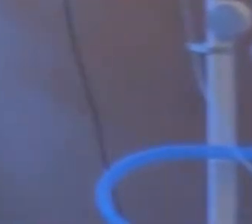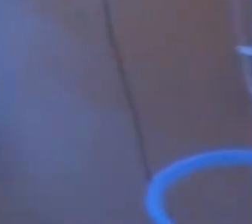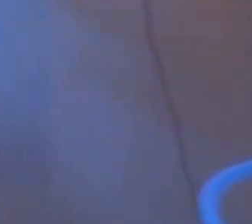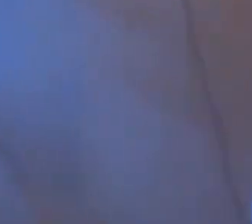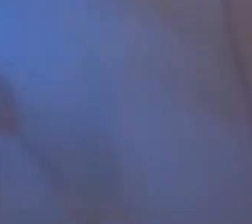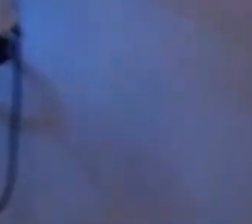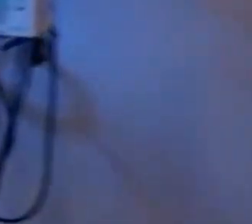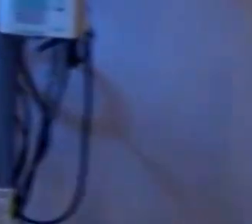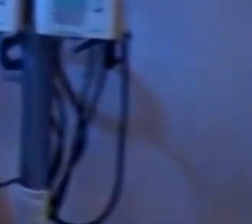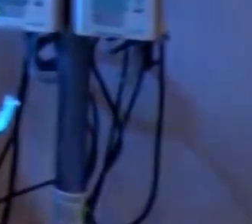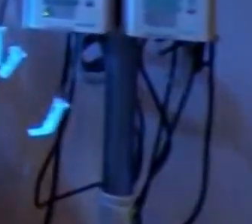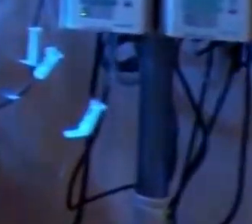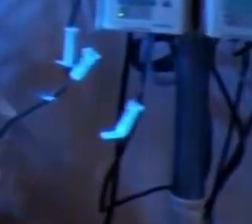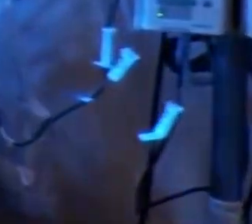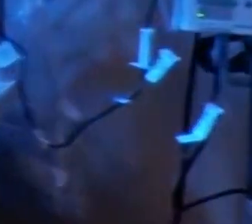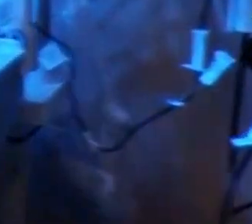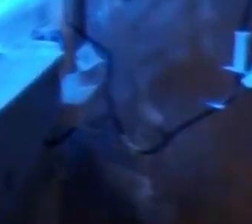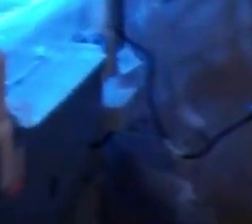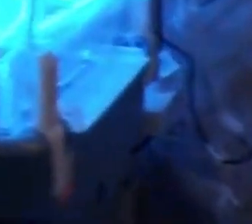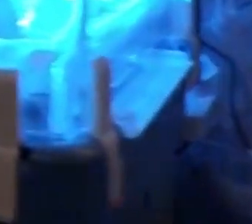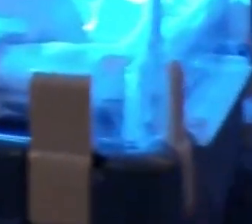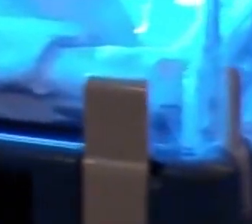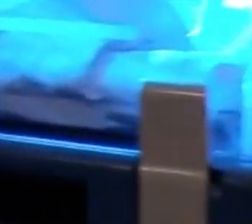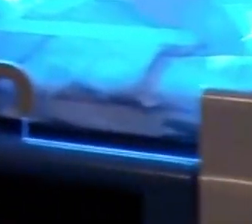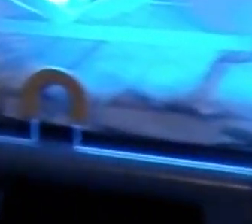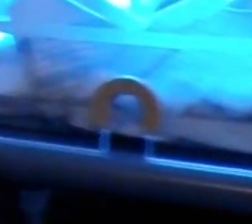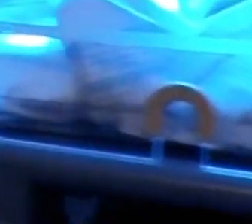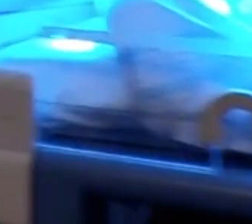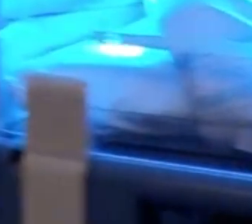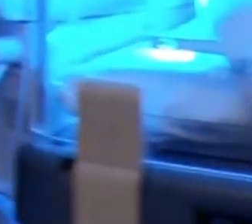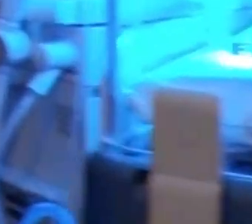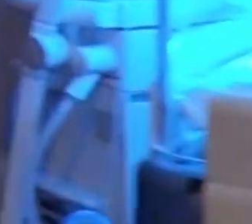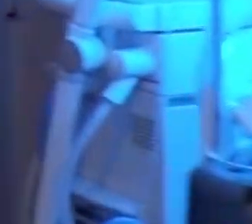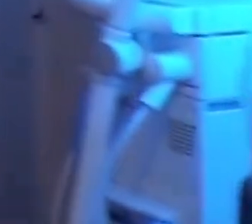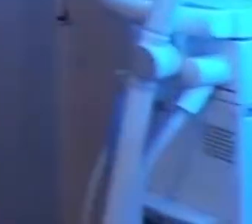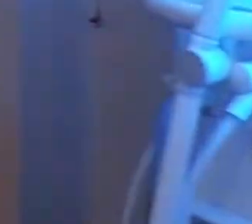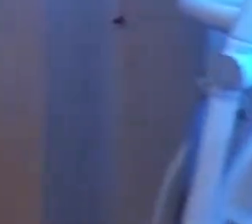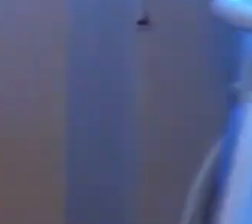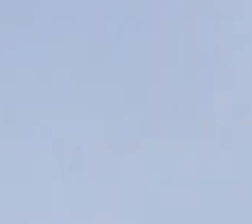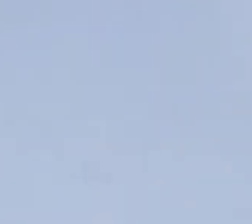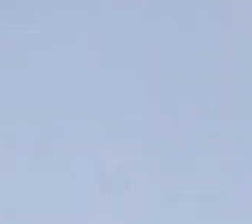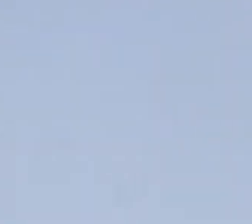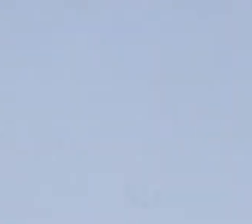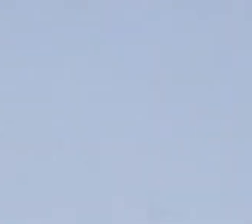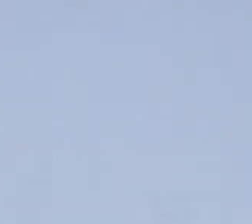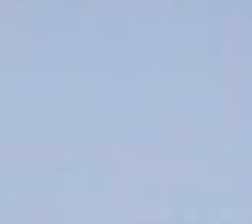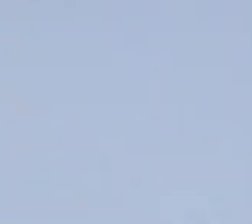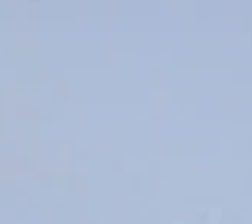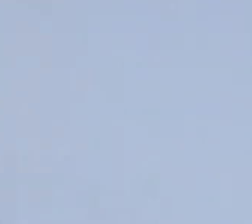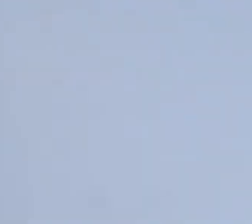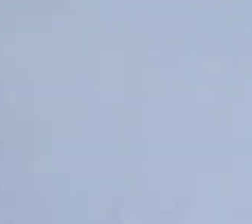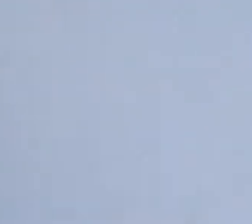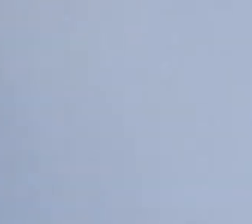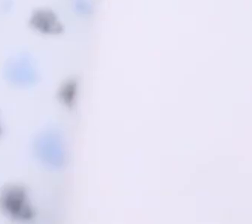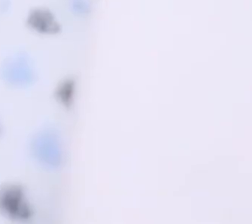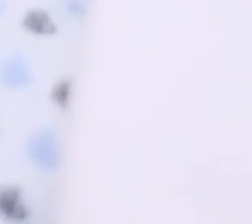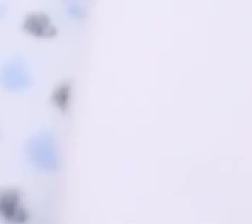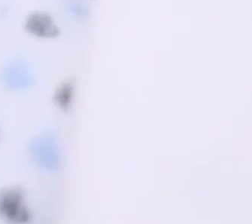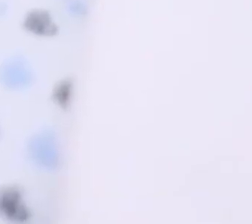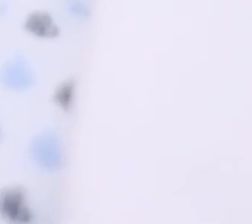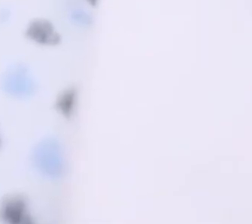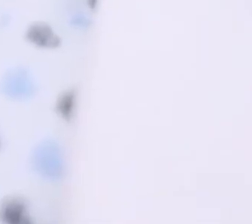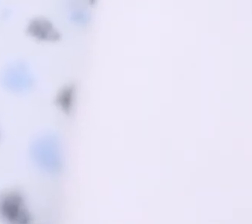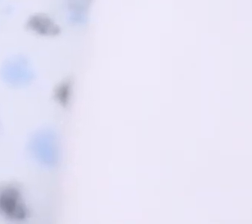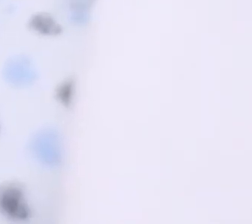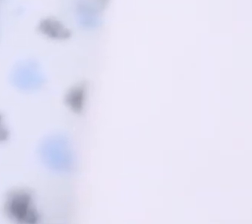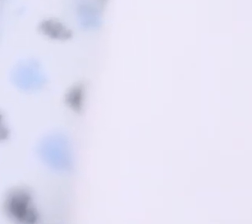que prohíba, limite o restrinja el amamantamiento en espacios públicos, resaltando que la lactancia materna contribuye a que